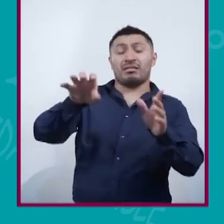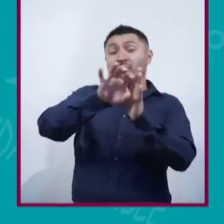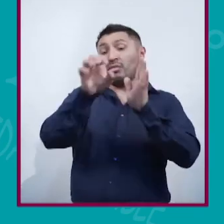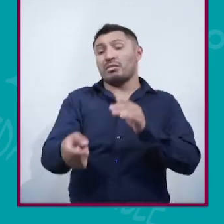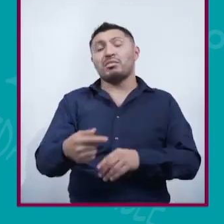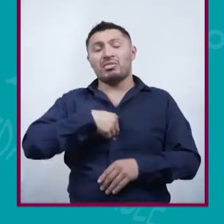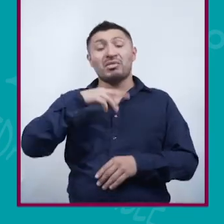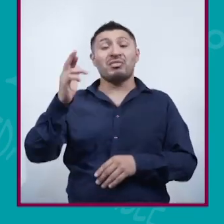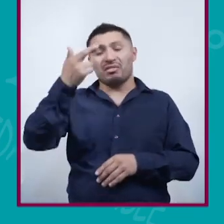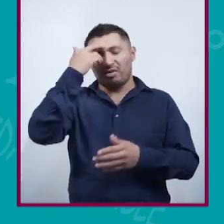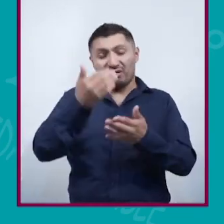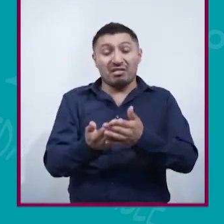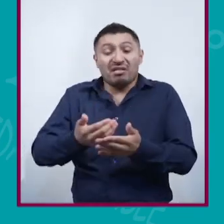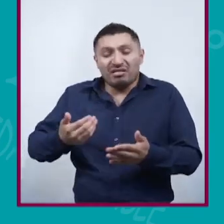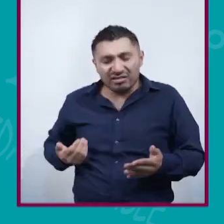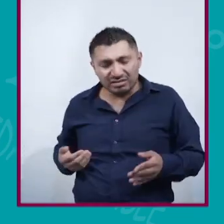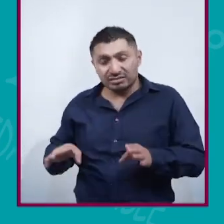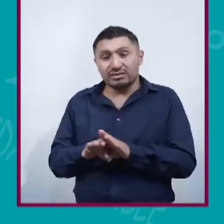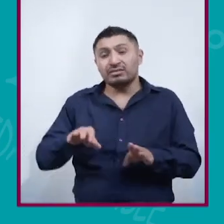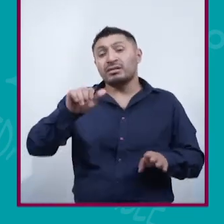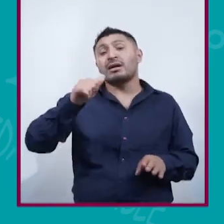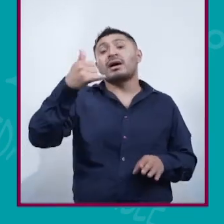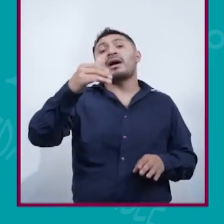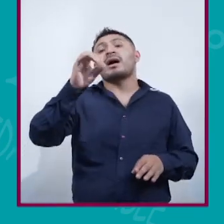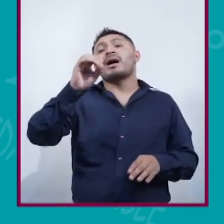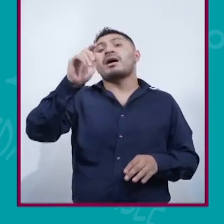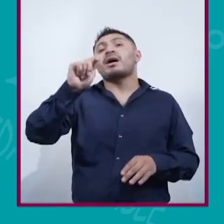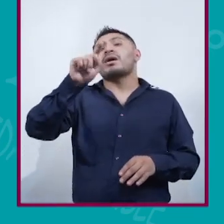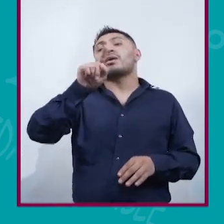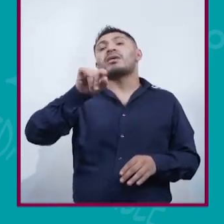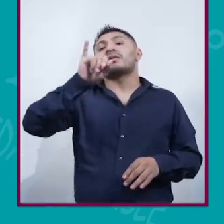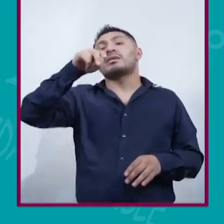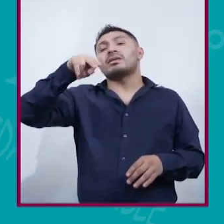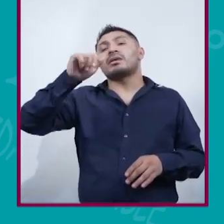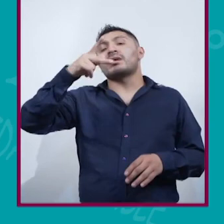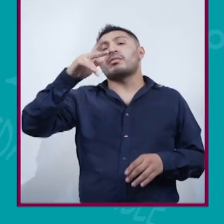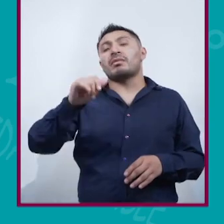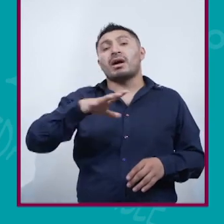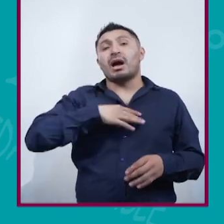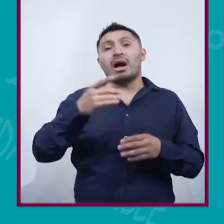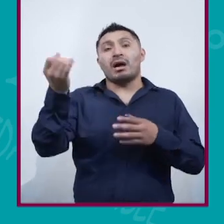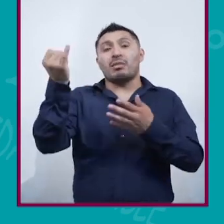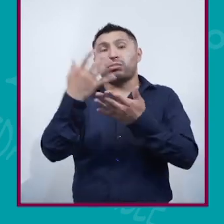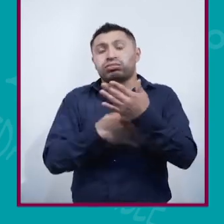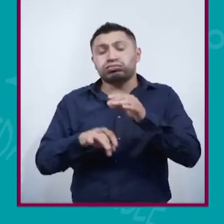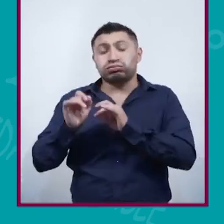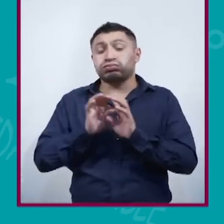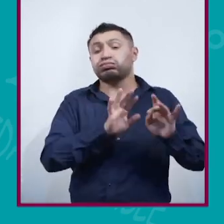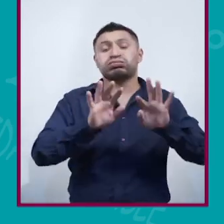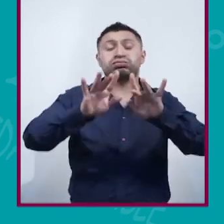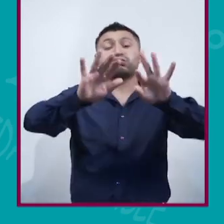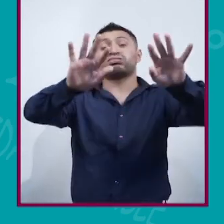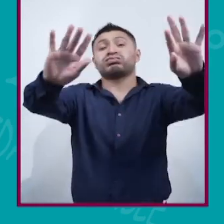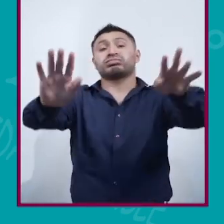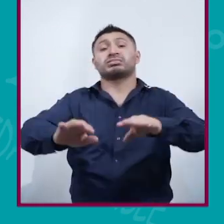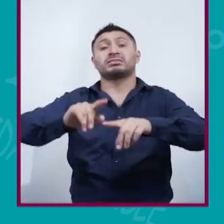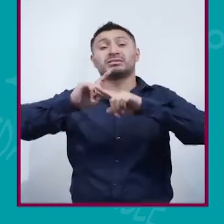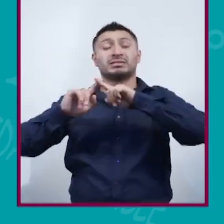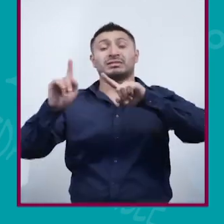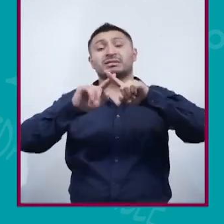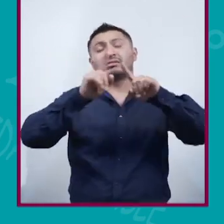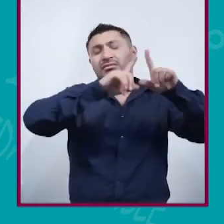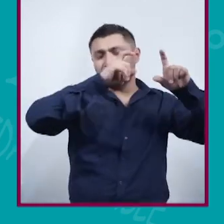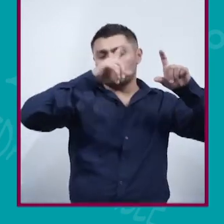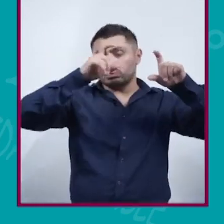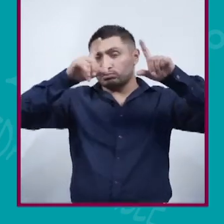recuerdo mucho, recién pasó el hecho de Ayotzinapa, que empezaron a circular imágenes de